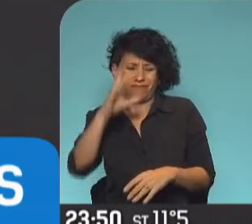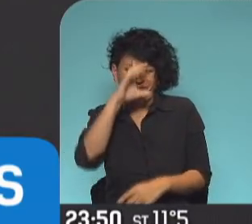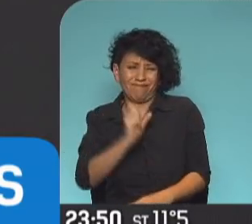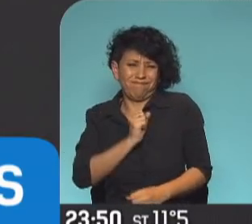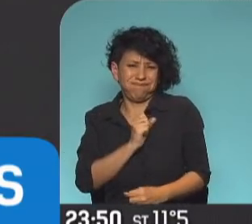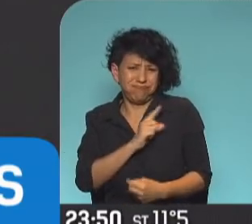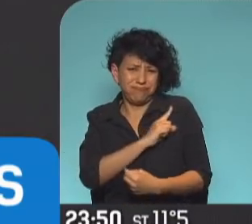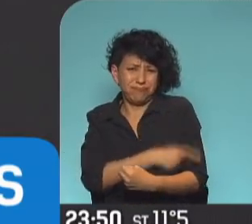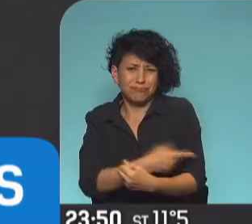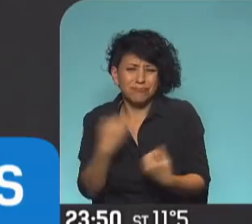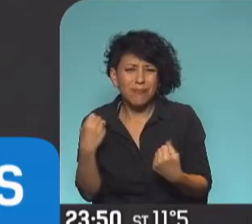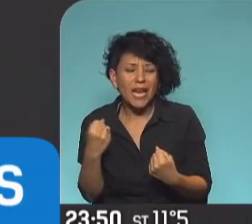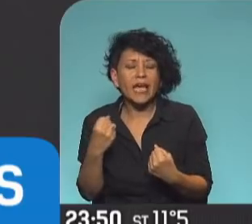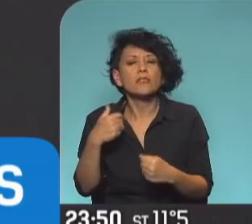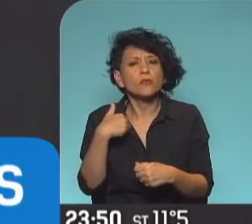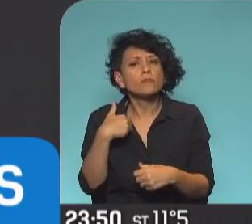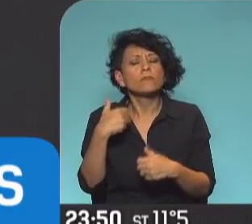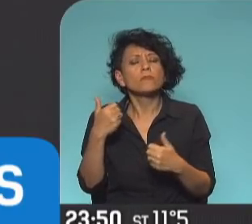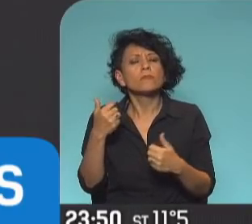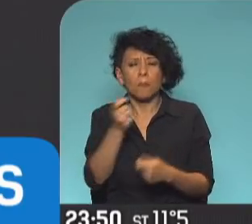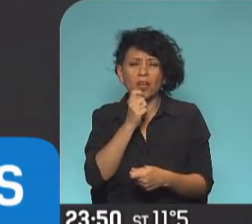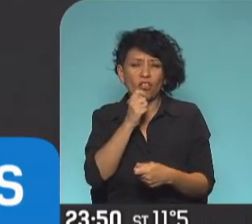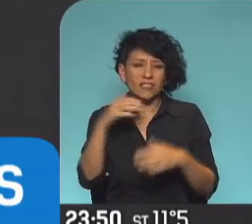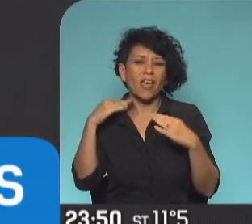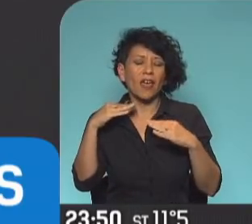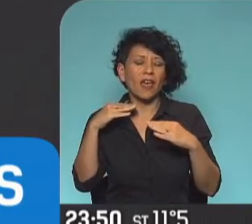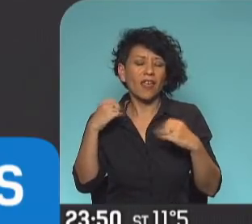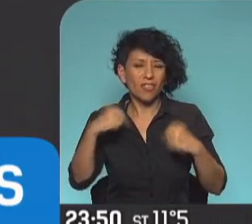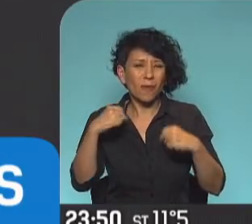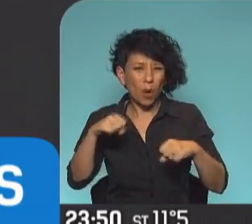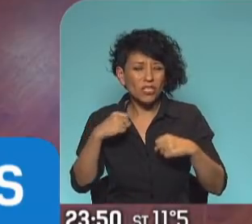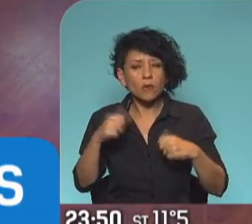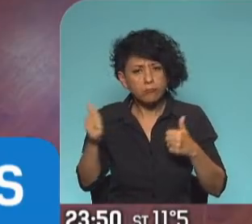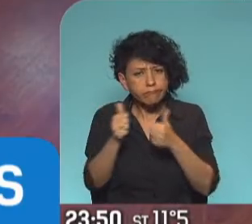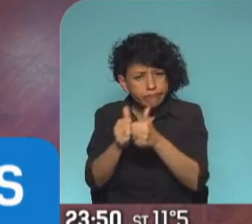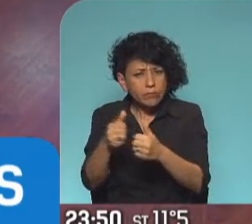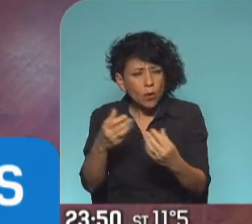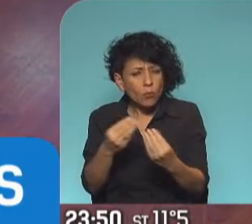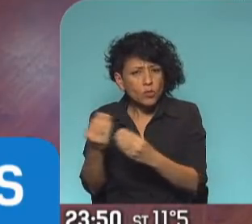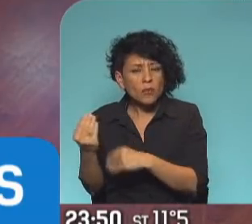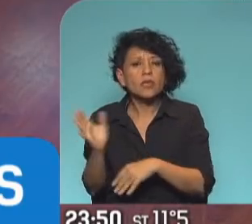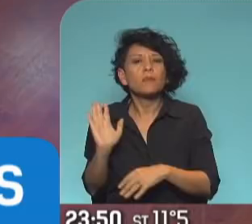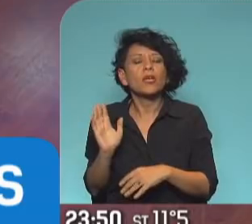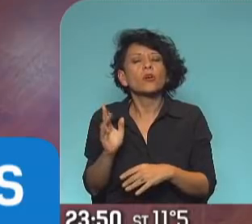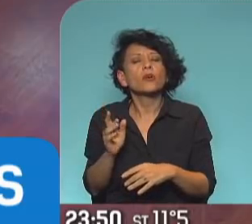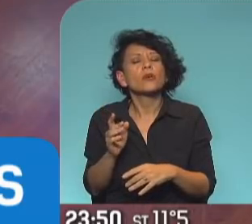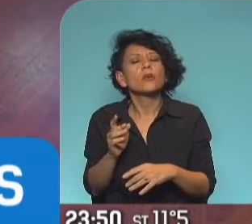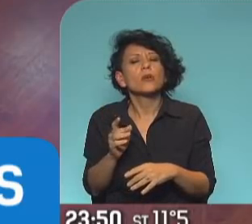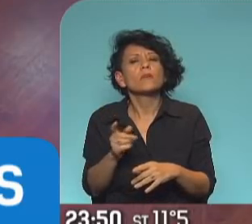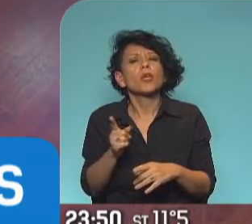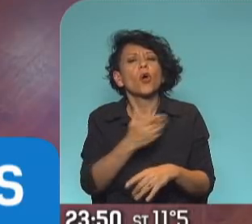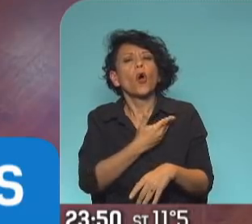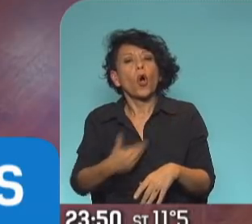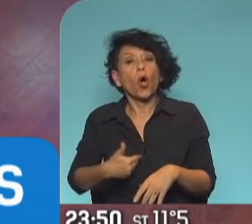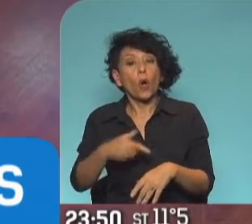de tantos años de periodismo, de haberlo acompañado en distintos momentos, pero que también fue usado permanentemente en el gobierno al